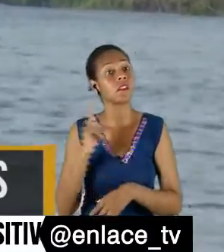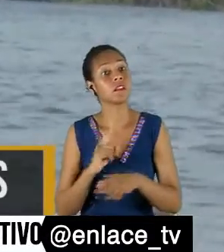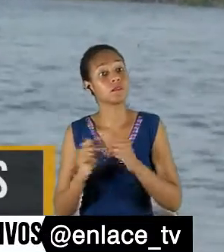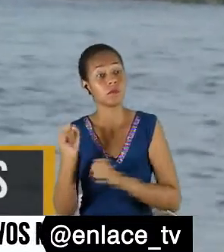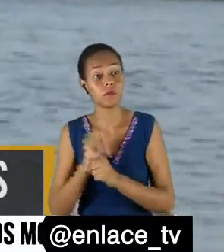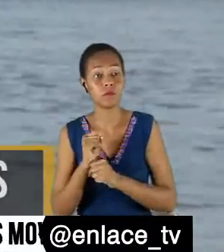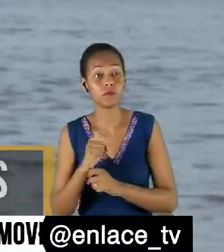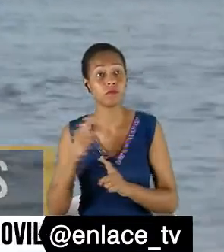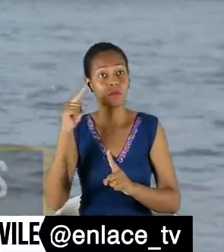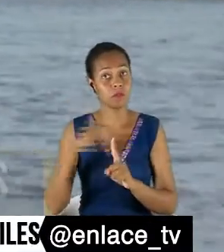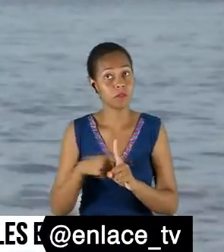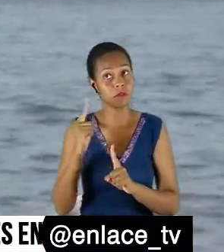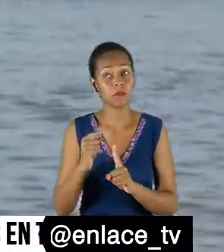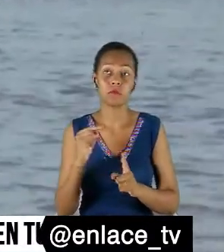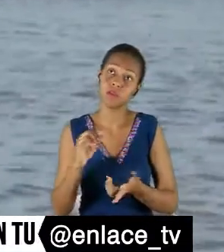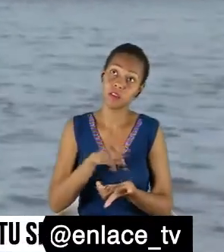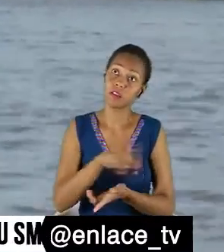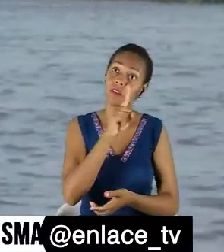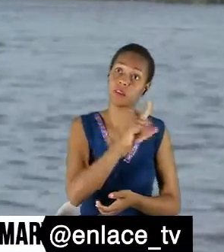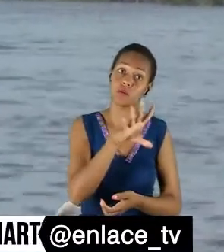un 150% más.